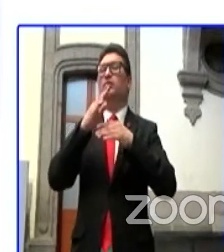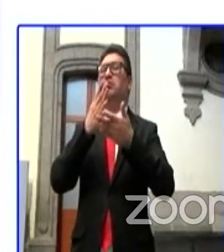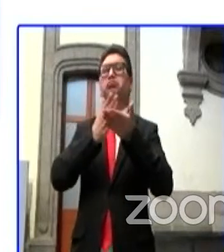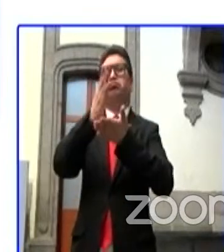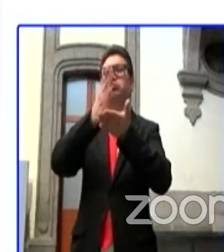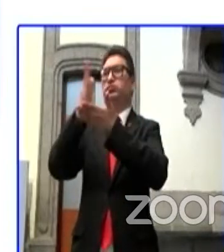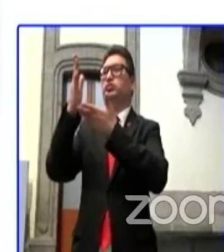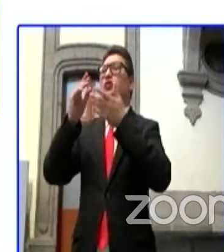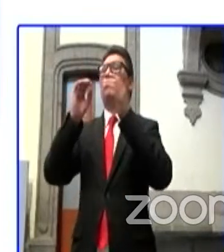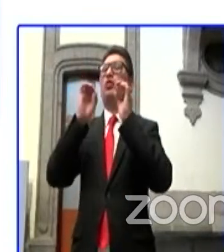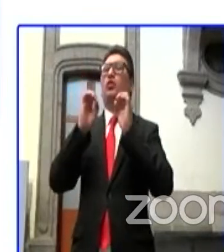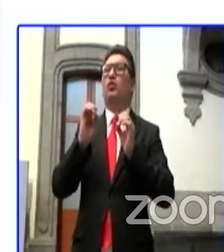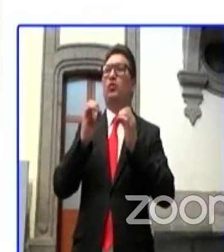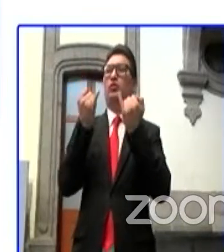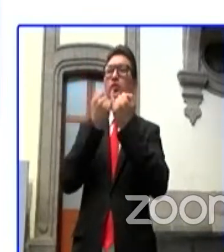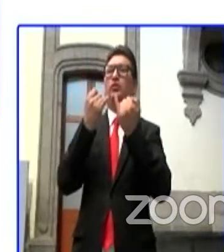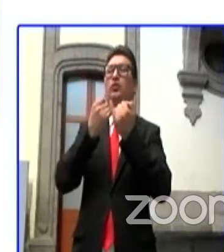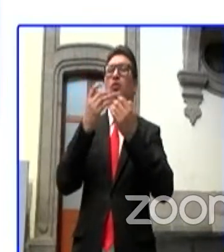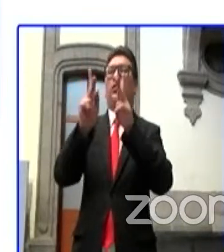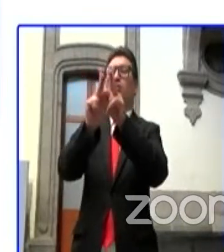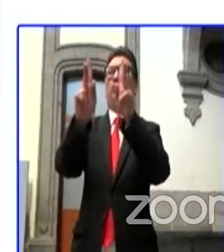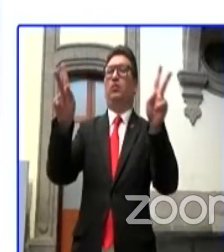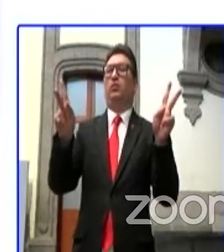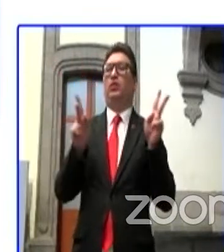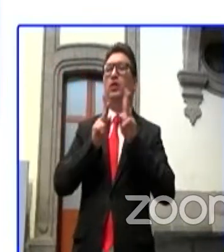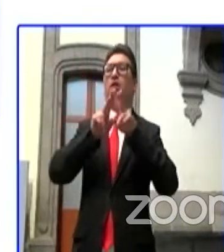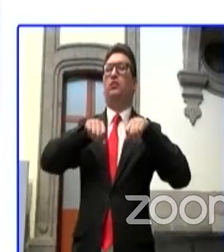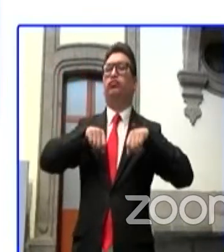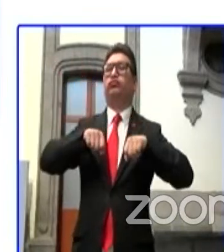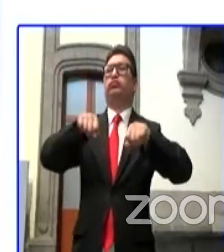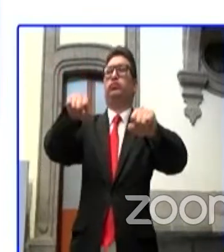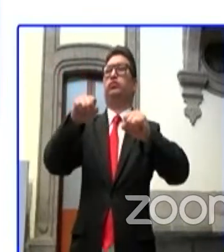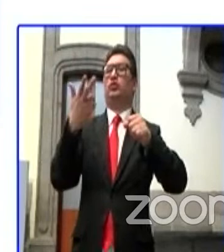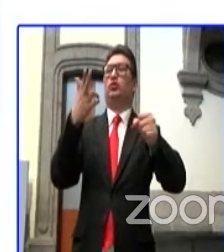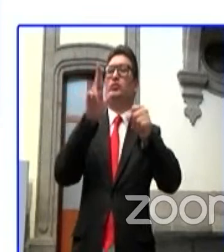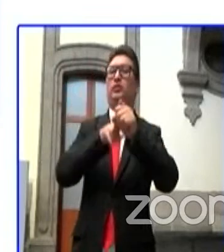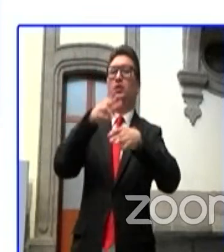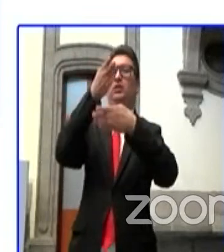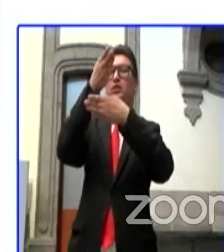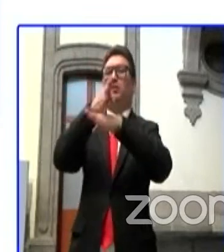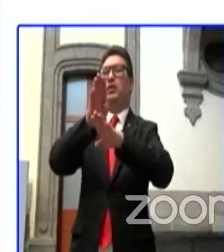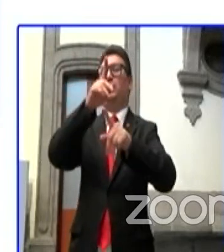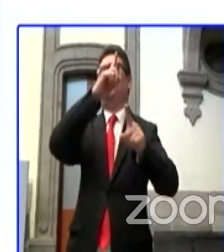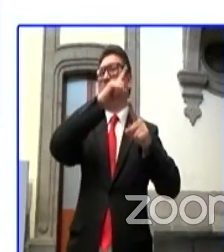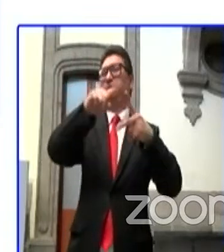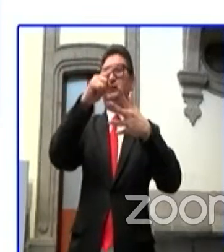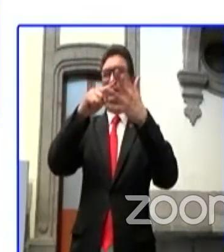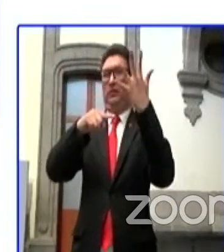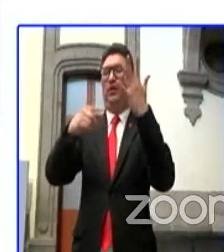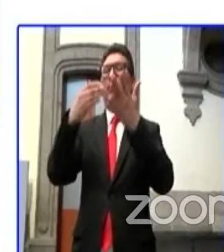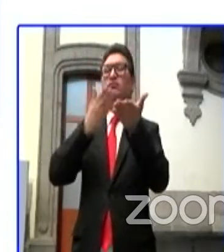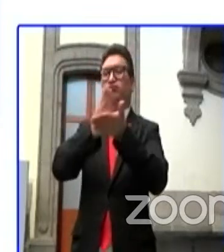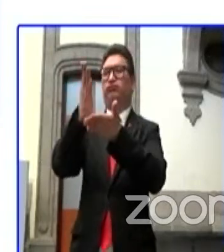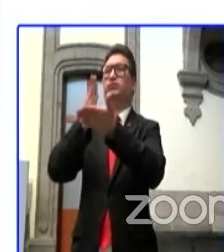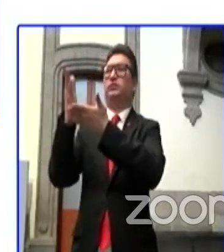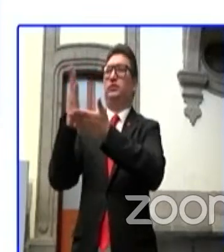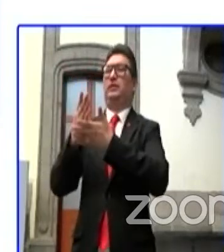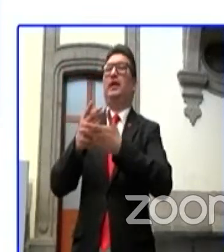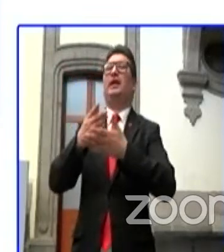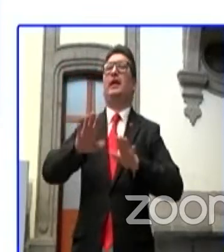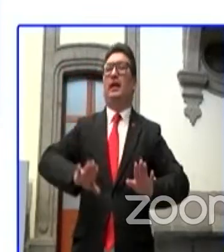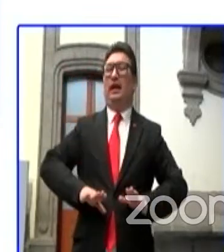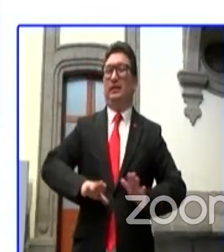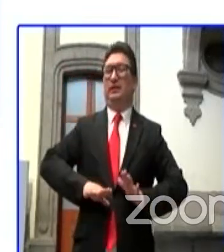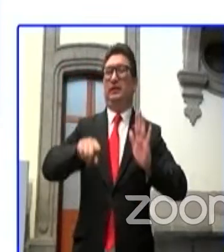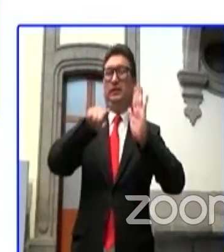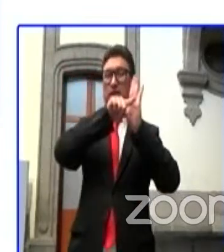principales centros comerciales, hospitales, bancos, etcétera. O bien esas actitudes